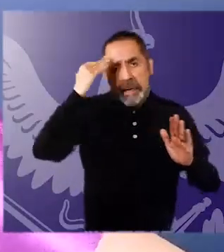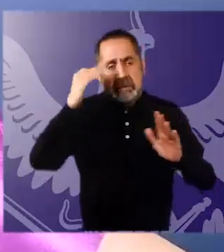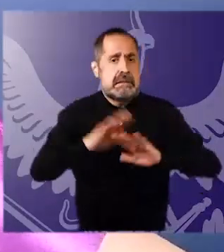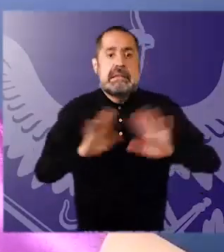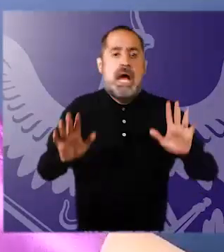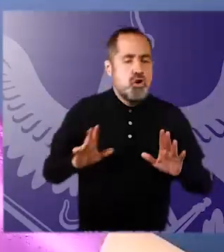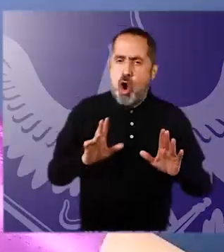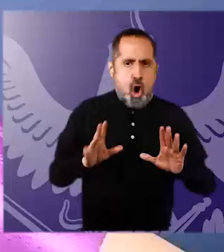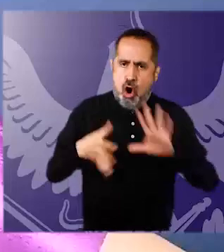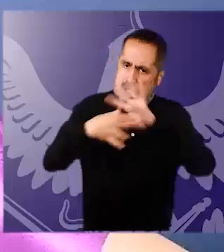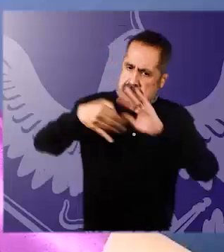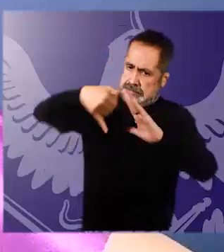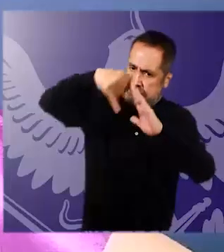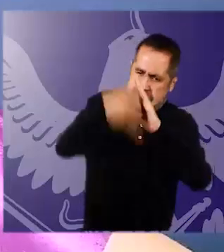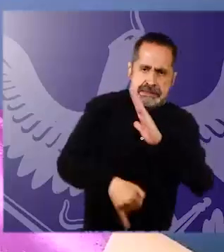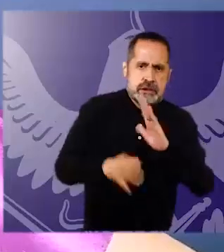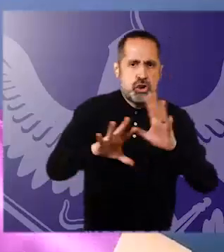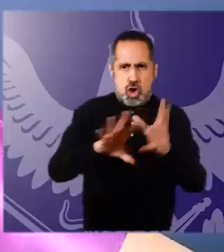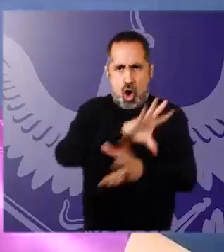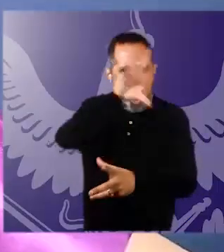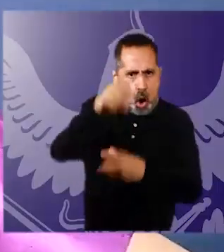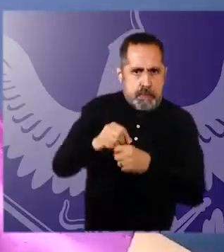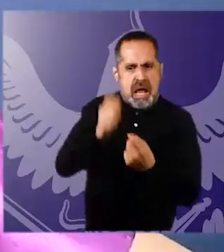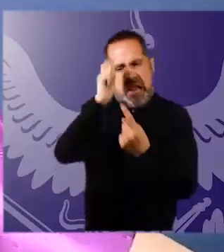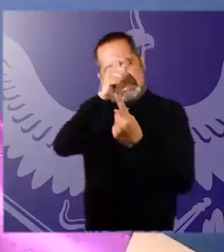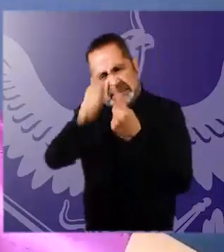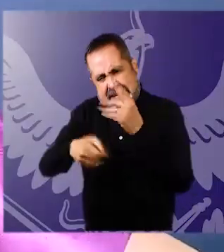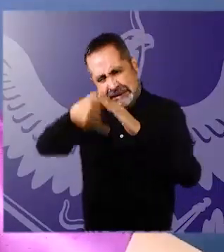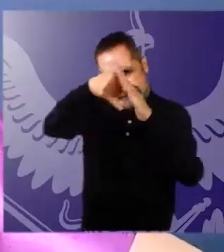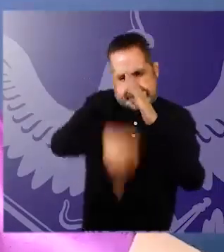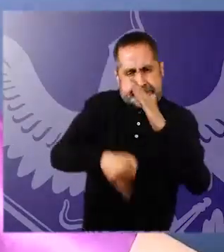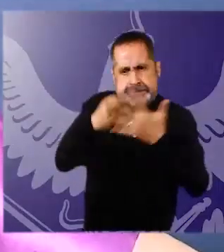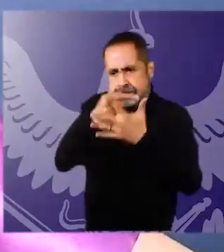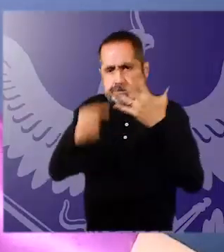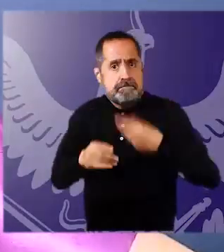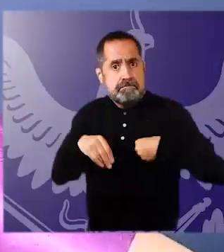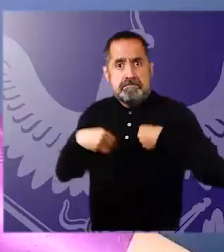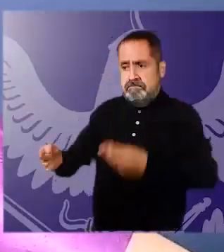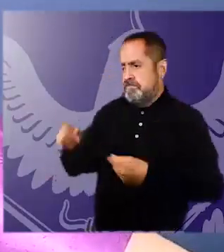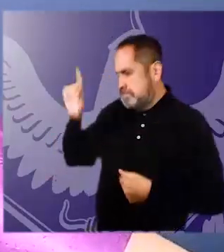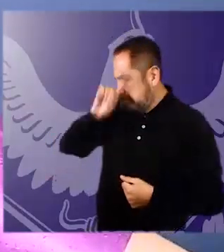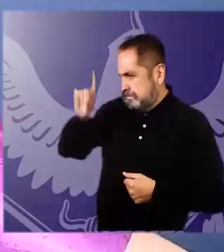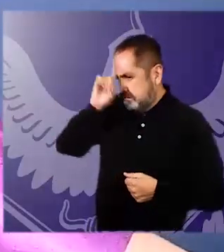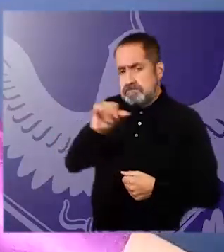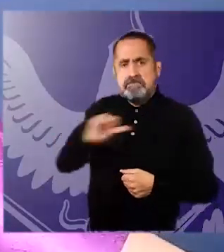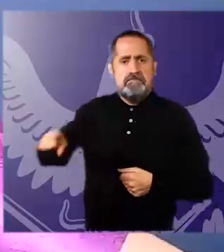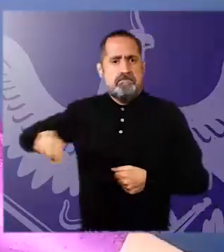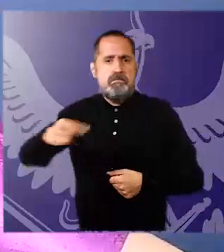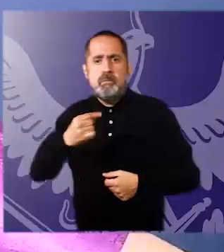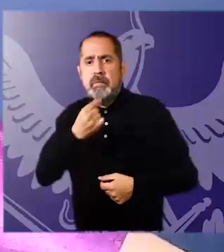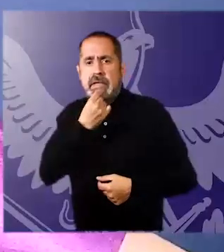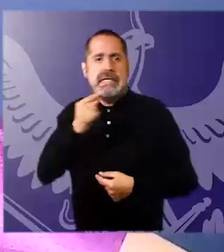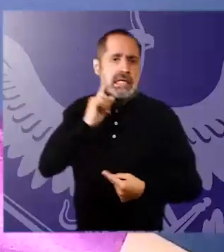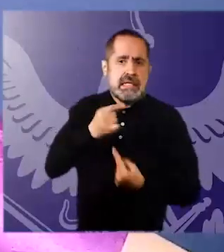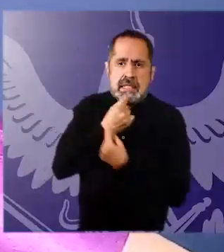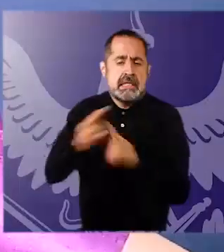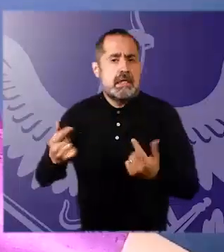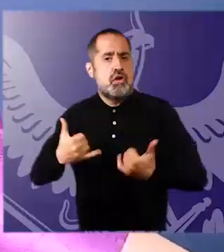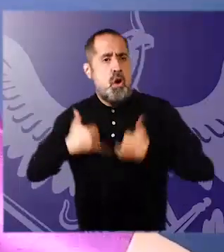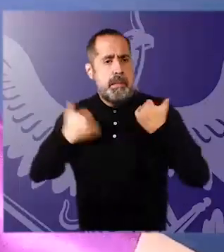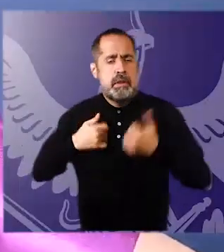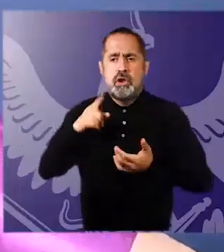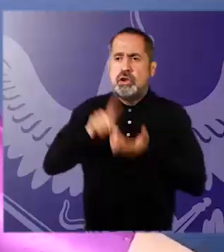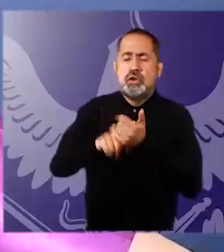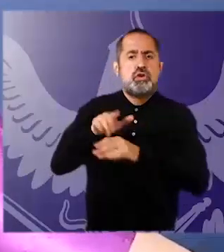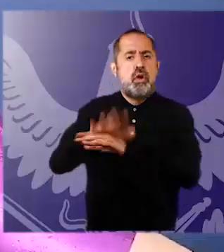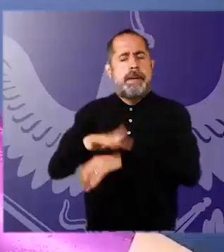sexualidad, sino que abarque su integralidad y sobre todo les hable a niñas y adolescentes